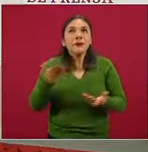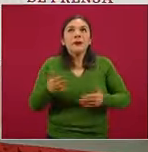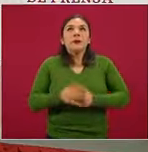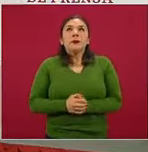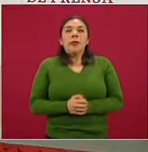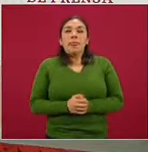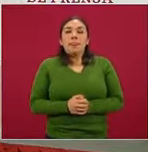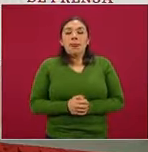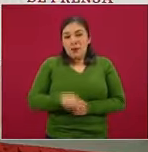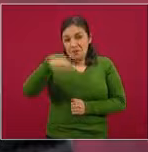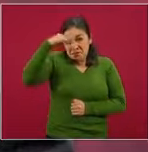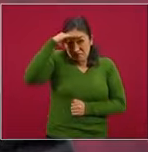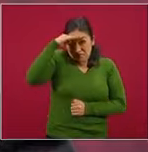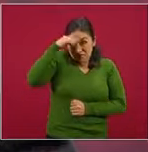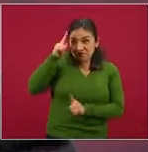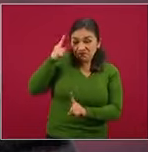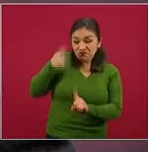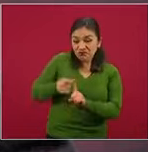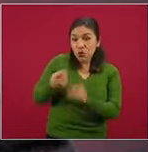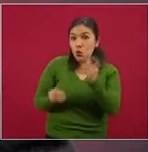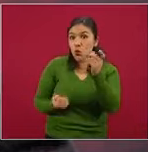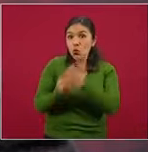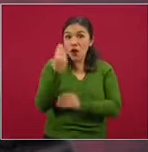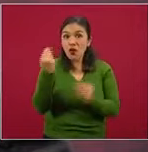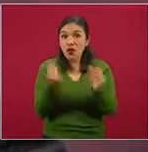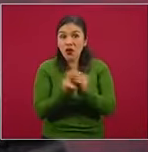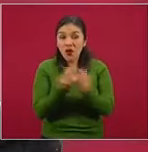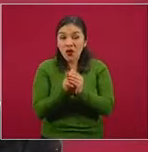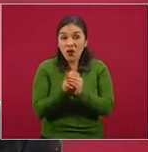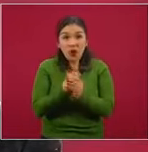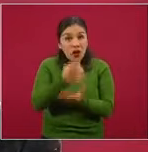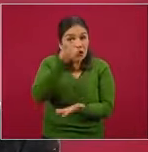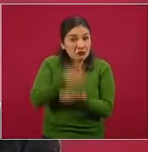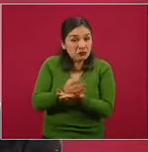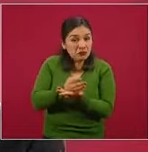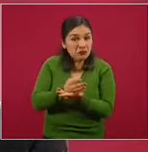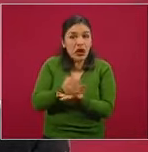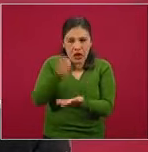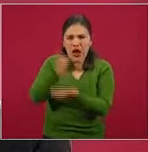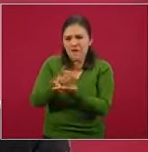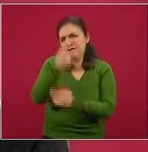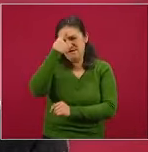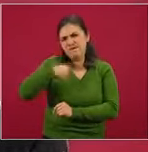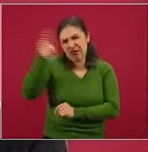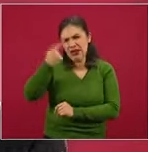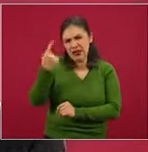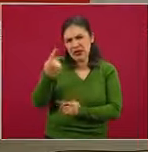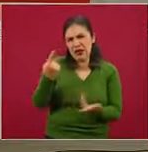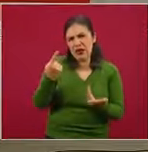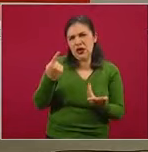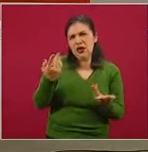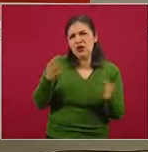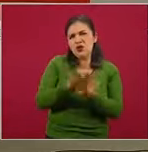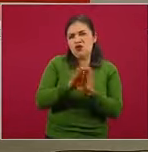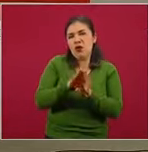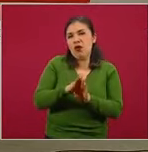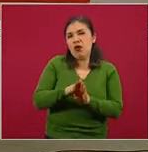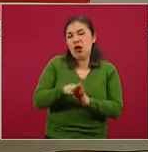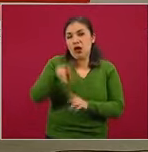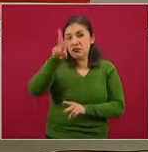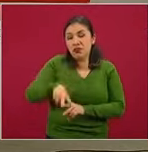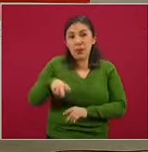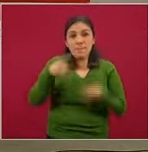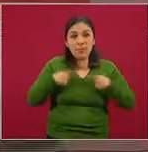el atribuirle propiedades a esa nueva cepa, identificarla es relativamente fácil. Es un proceso complejo y nuestro respeto para todos